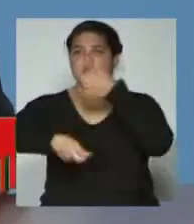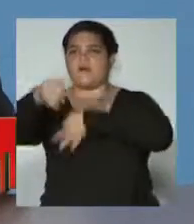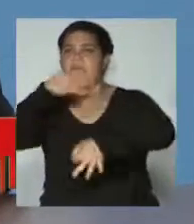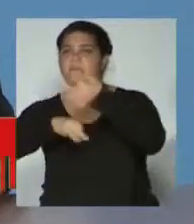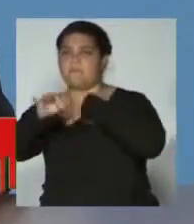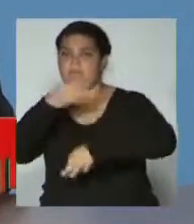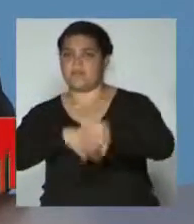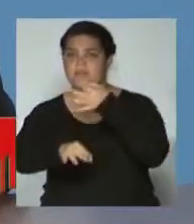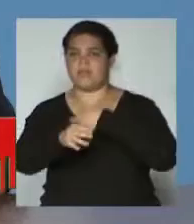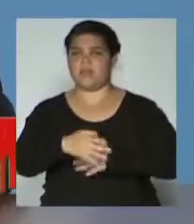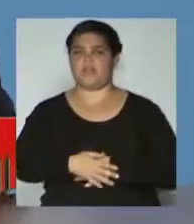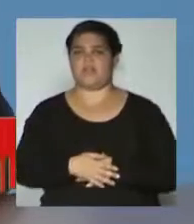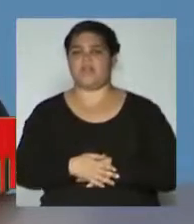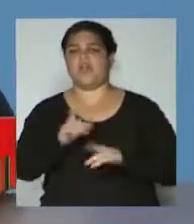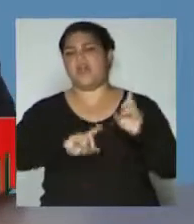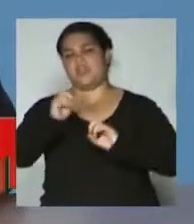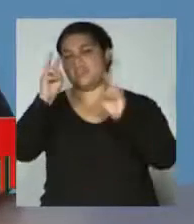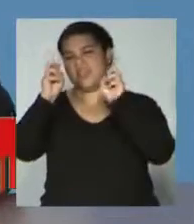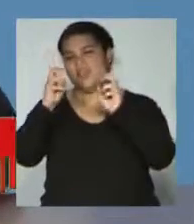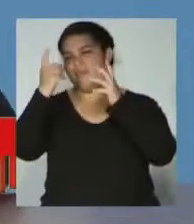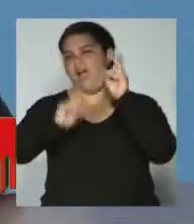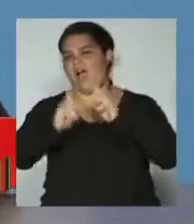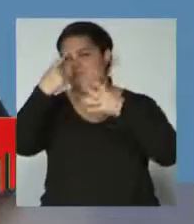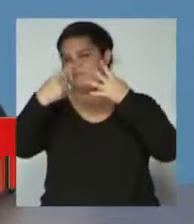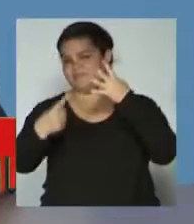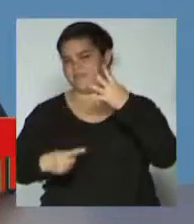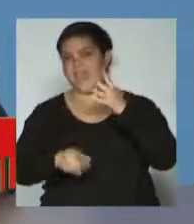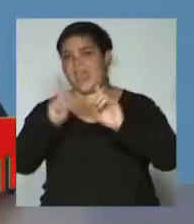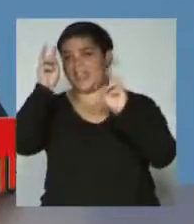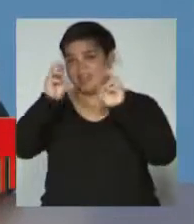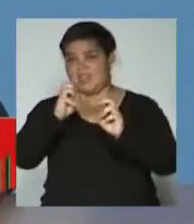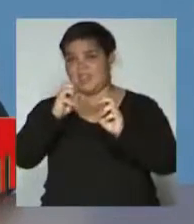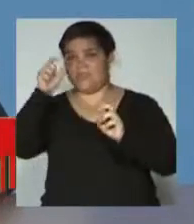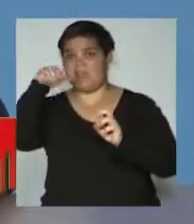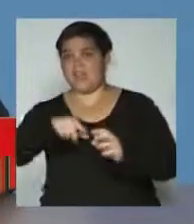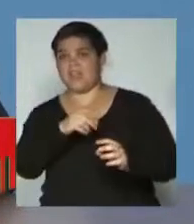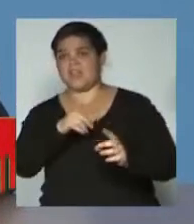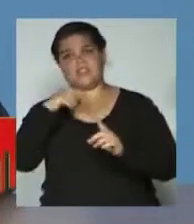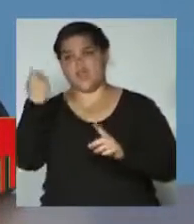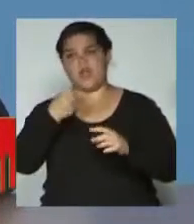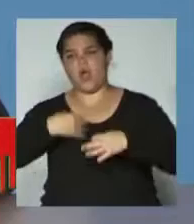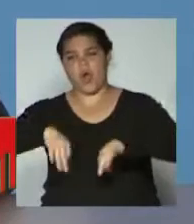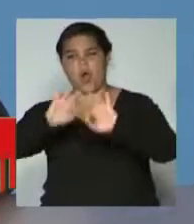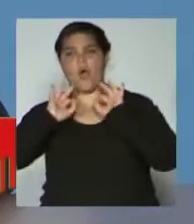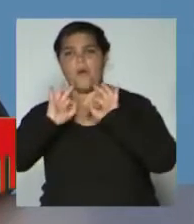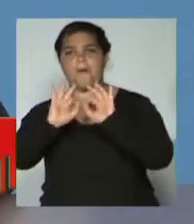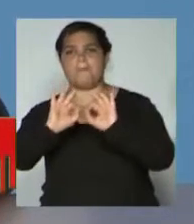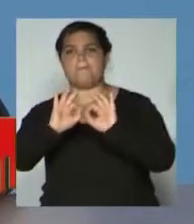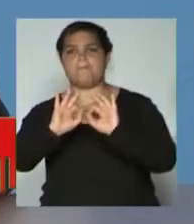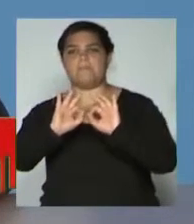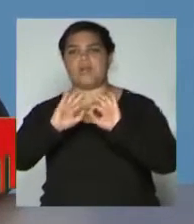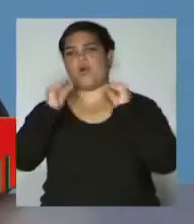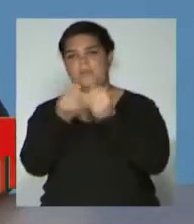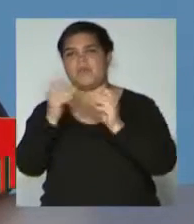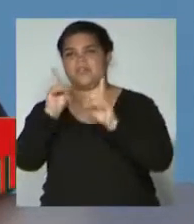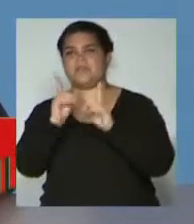Hay varios temitas que se van a poner, como le reitero, va a ser un tema muy concretito antes